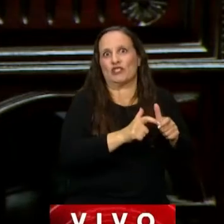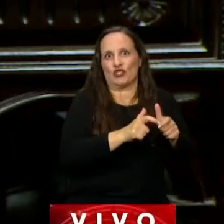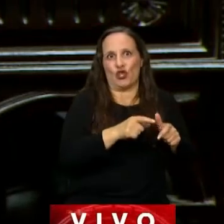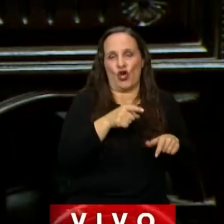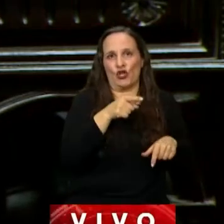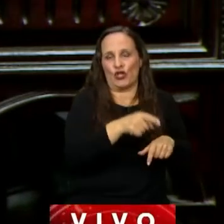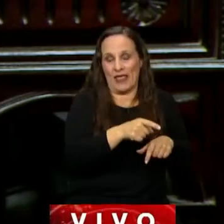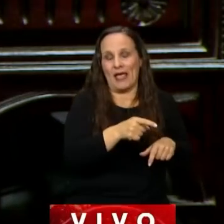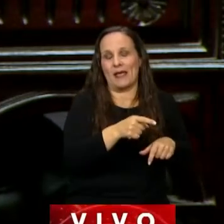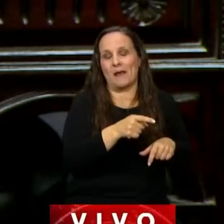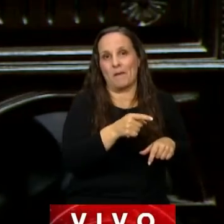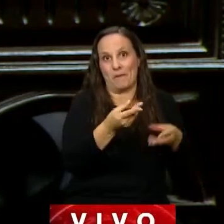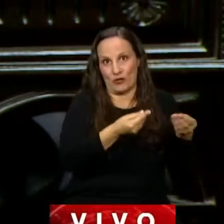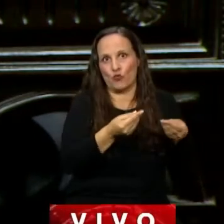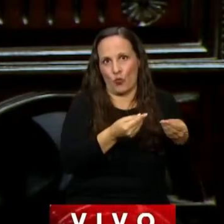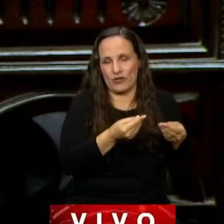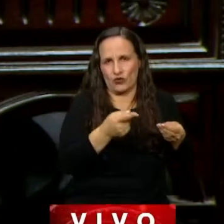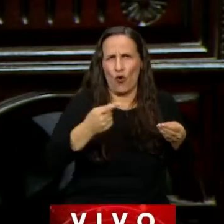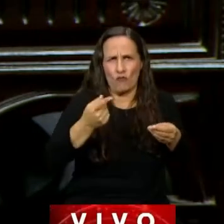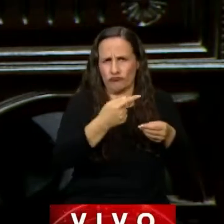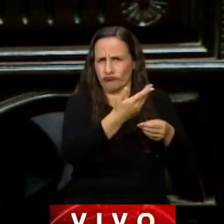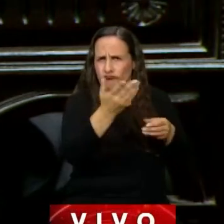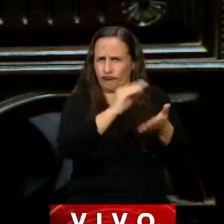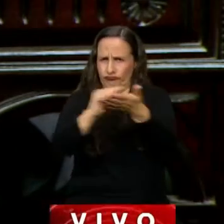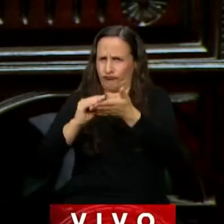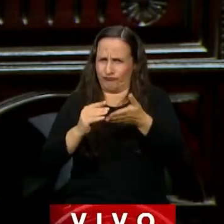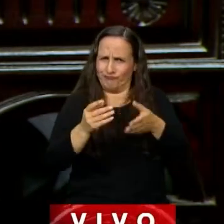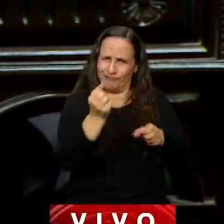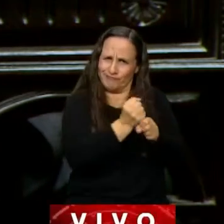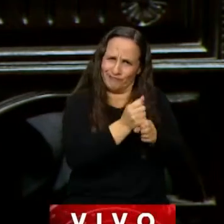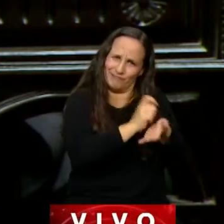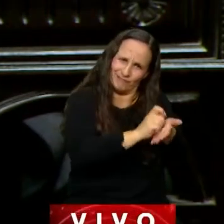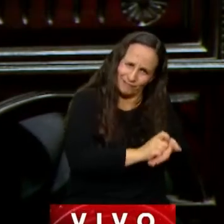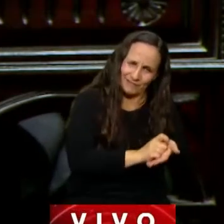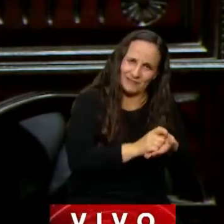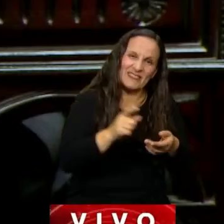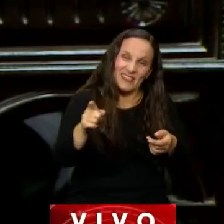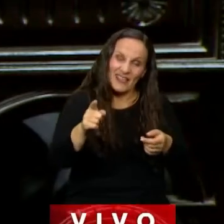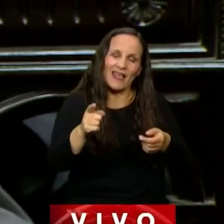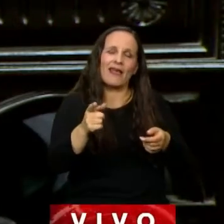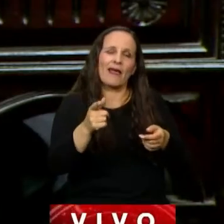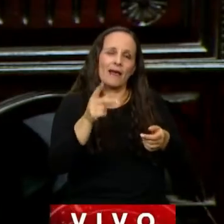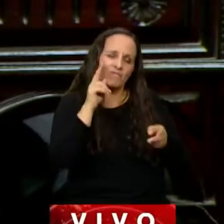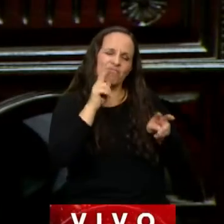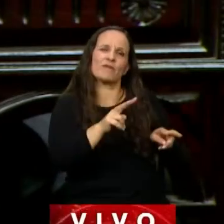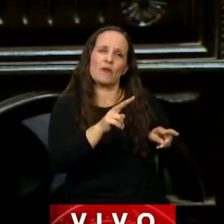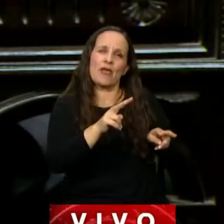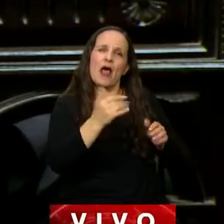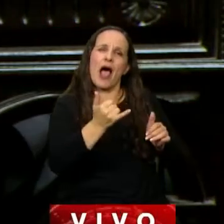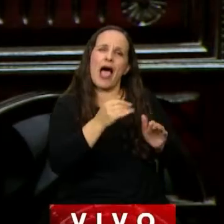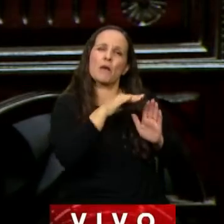Comisión de Presupuesto se habían detectado algunos